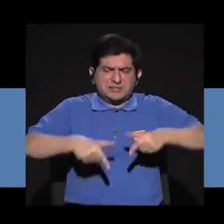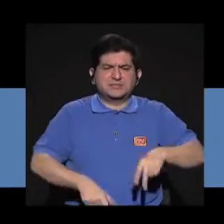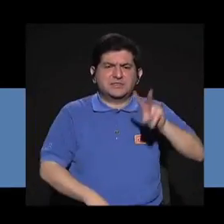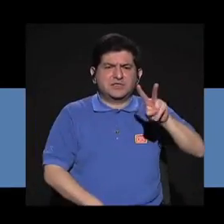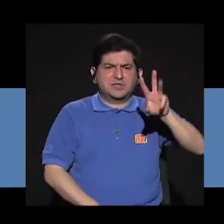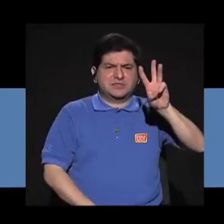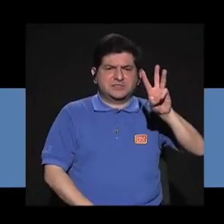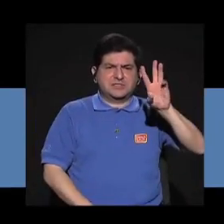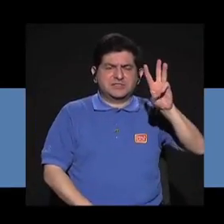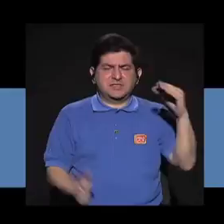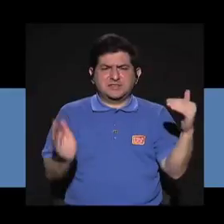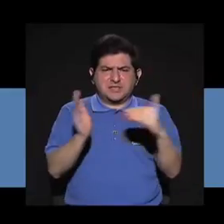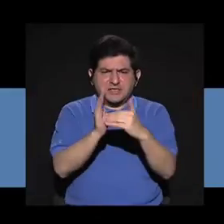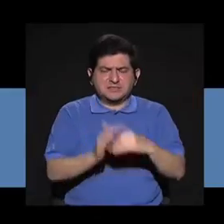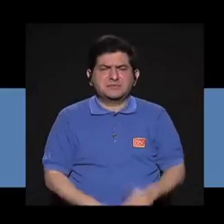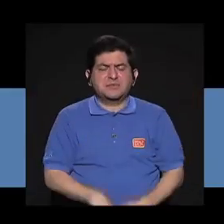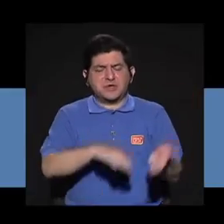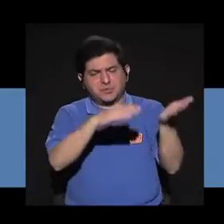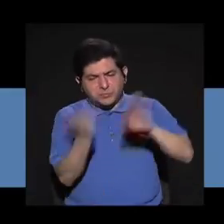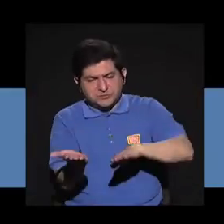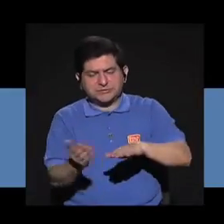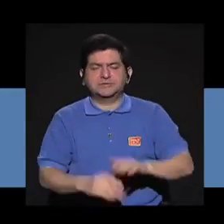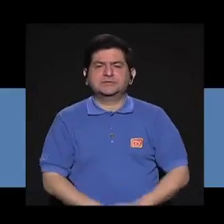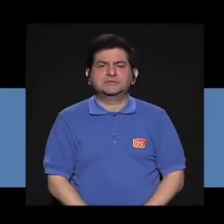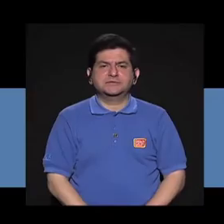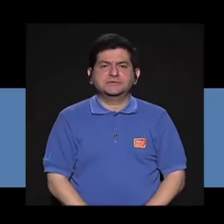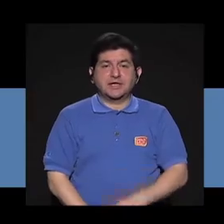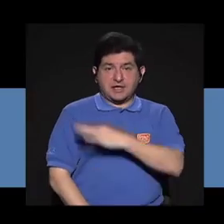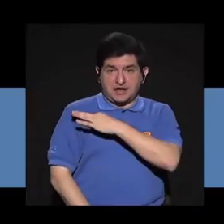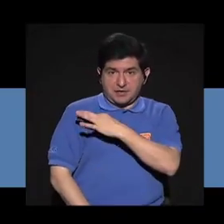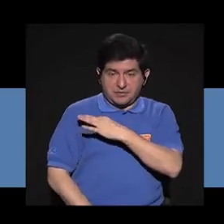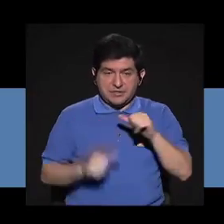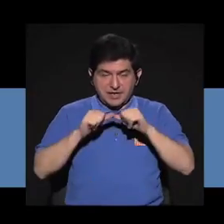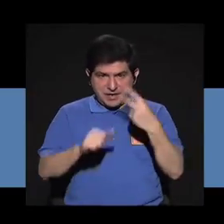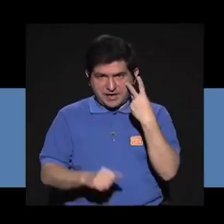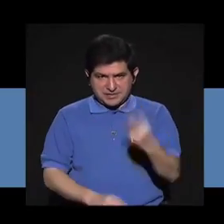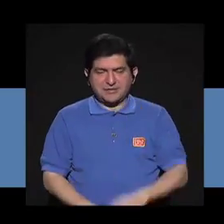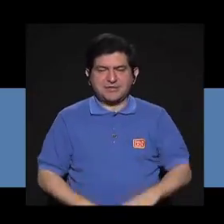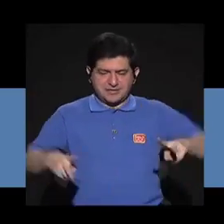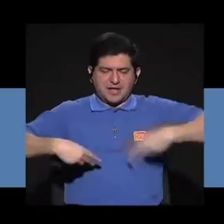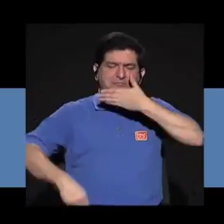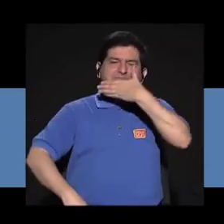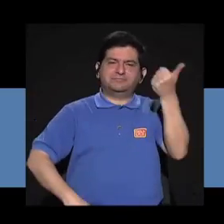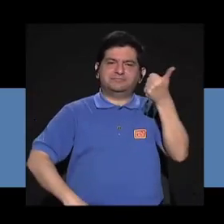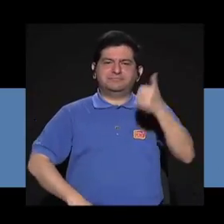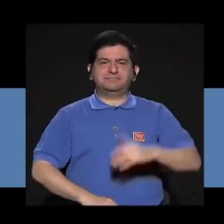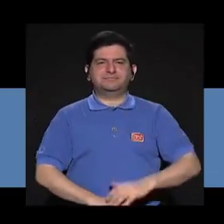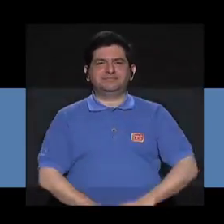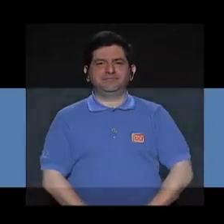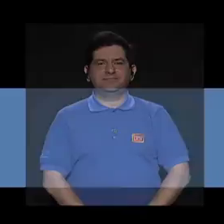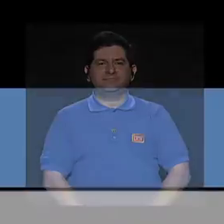y 266,000 defunciones. Los invitamos a seguir viendo Vivir Mejor.